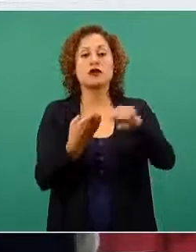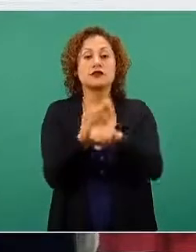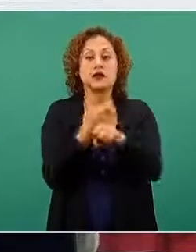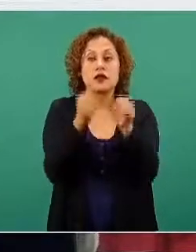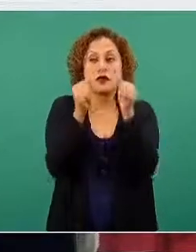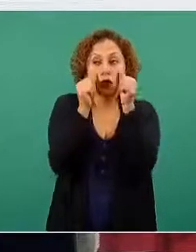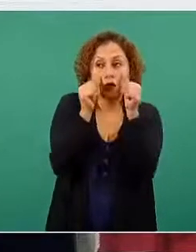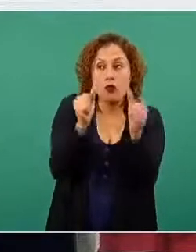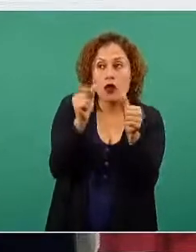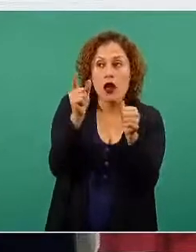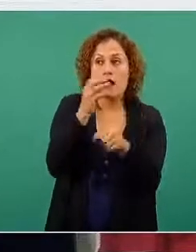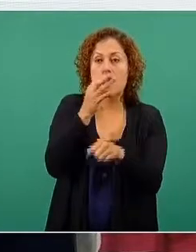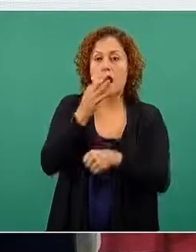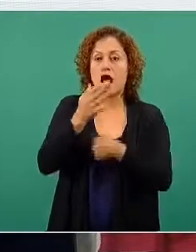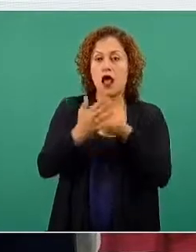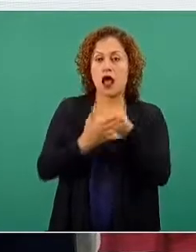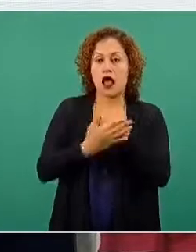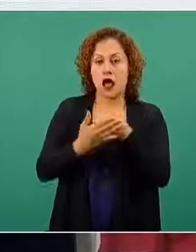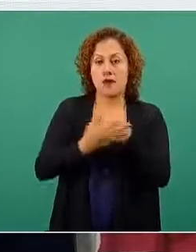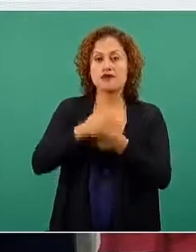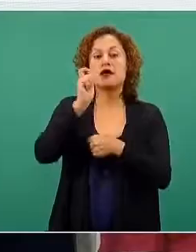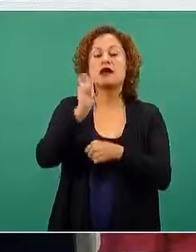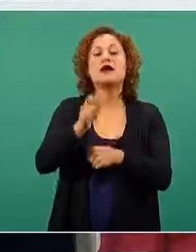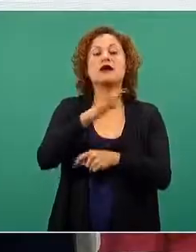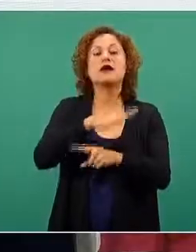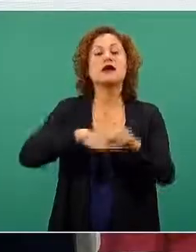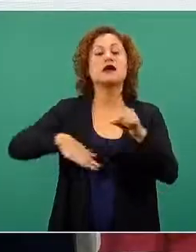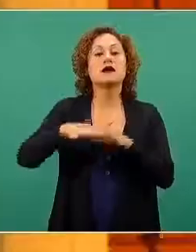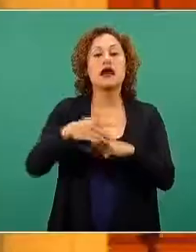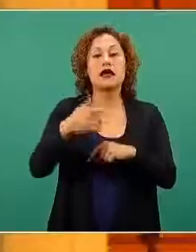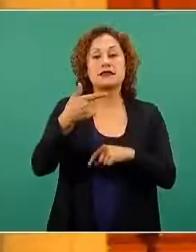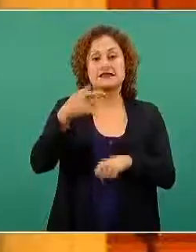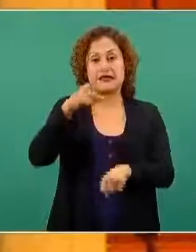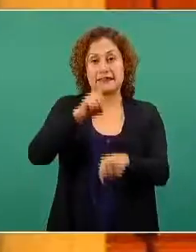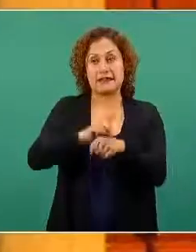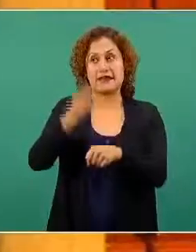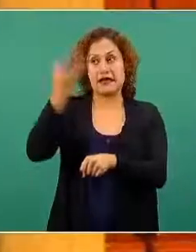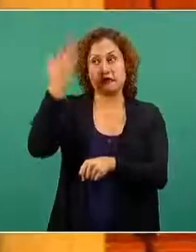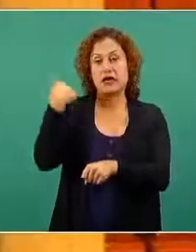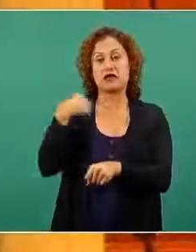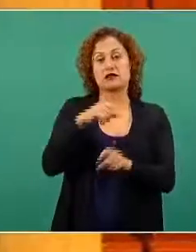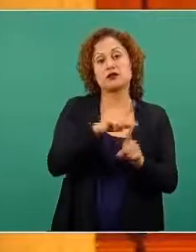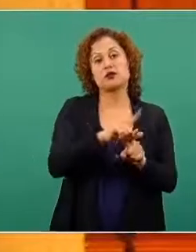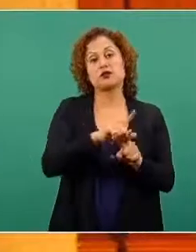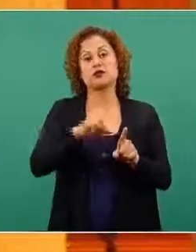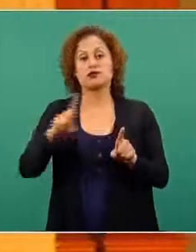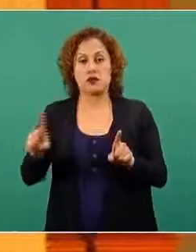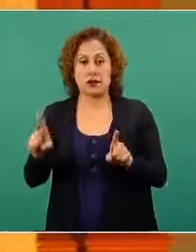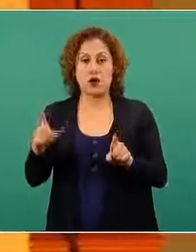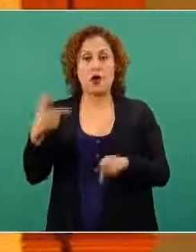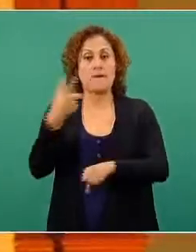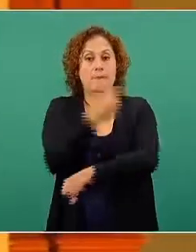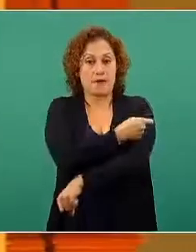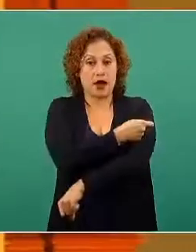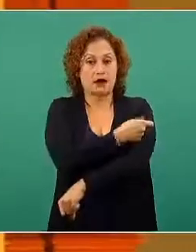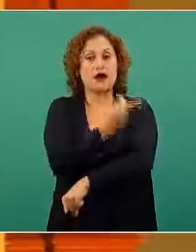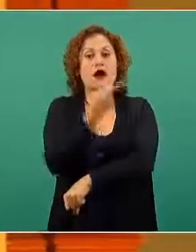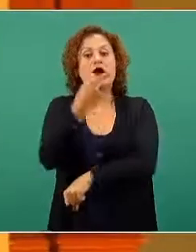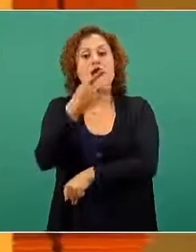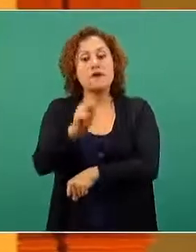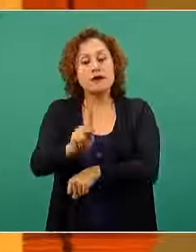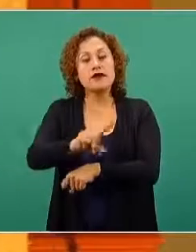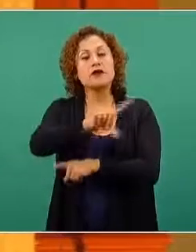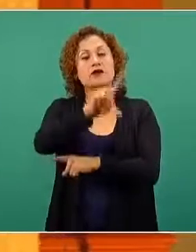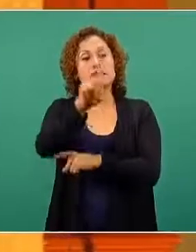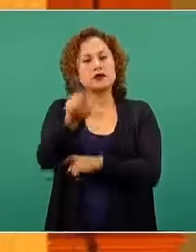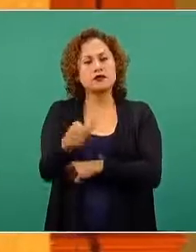semana anterior la habíamos dejado a 7 días. Esta semana, 4 días. ¿Por qué? Porque observamos que si lo abrimos a